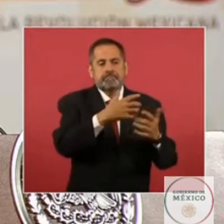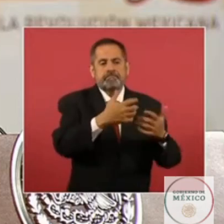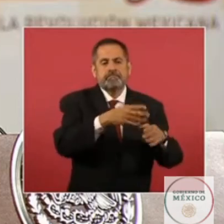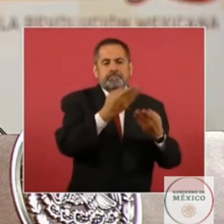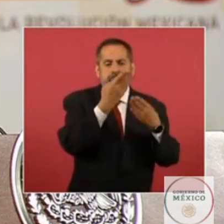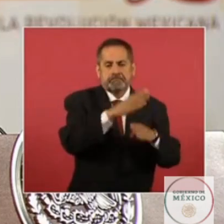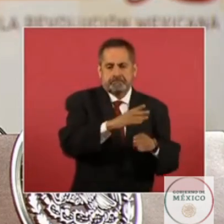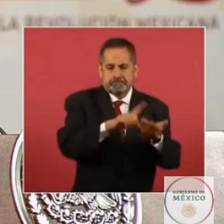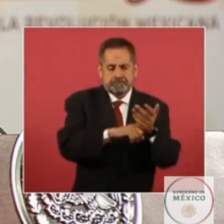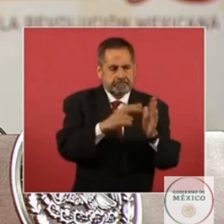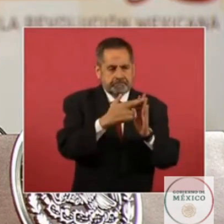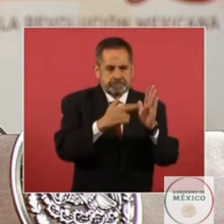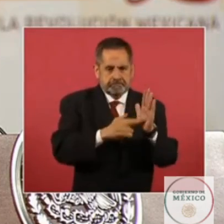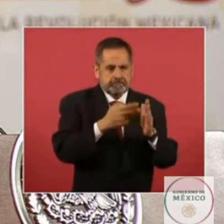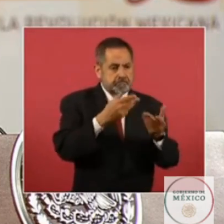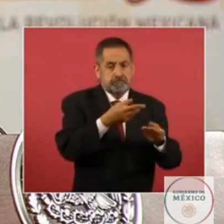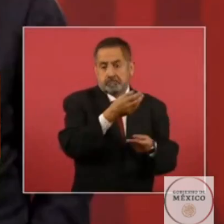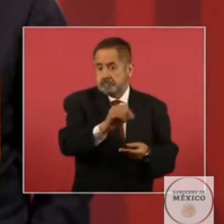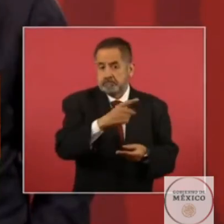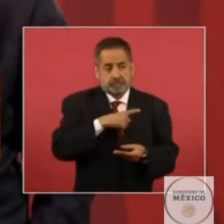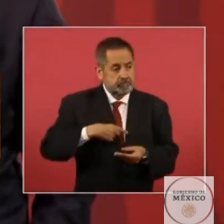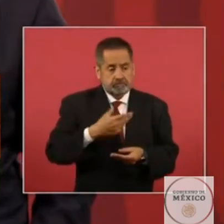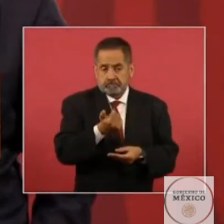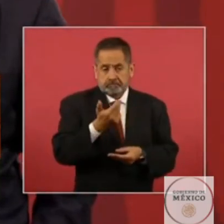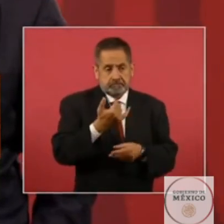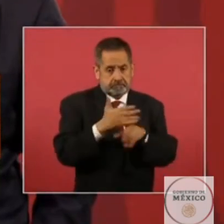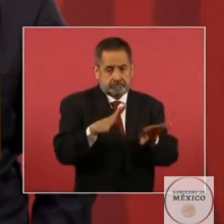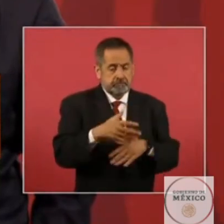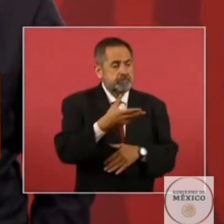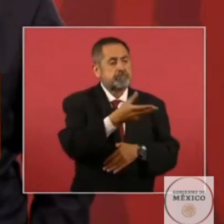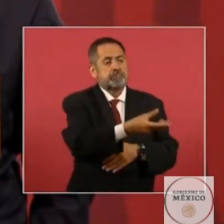de servicios que se dieron al gobierno? A ver,